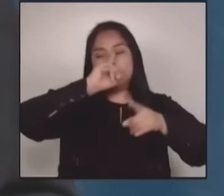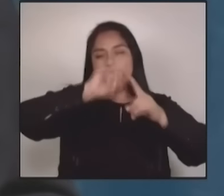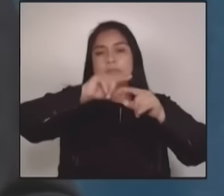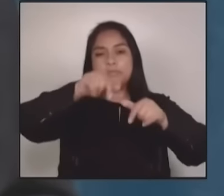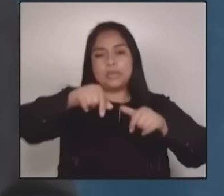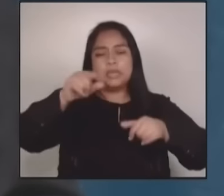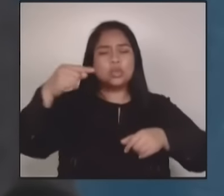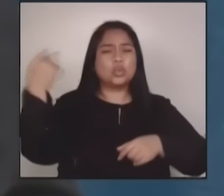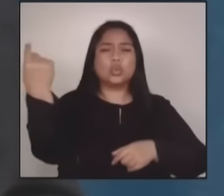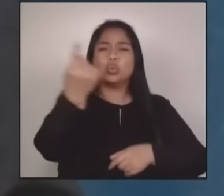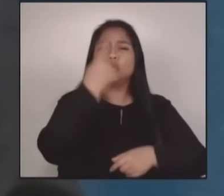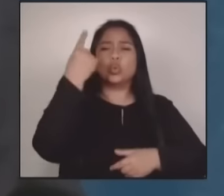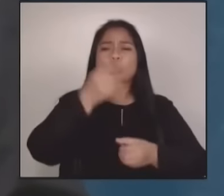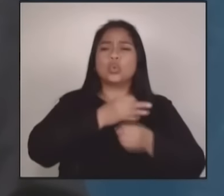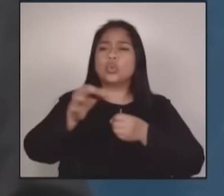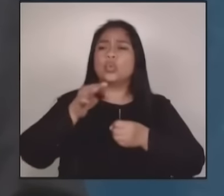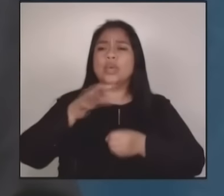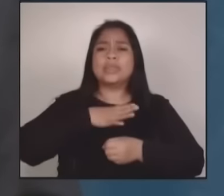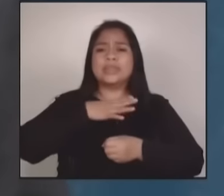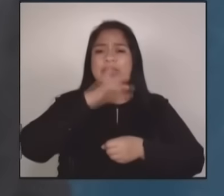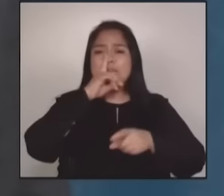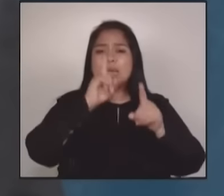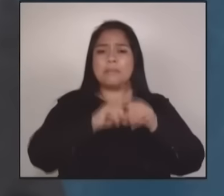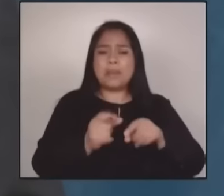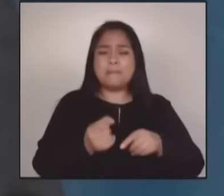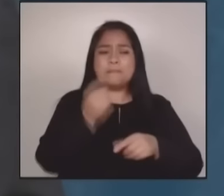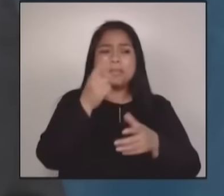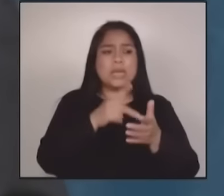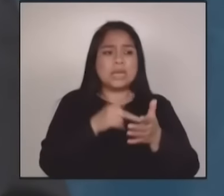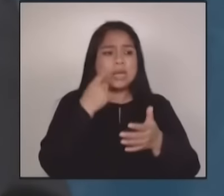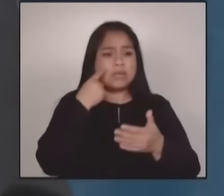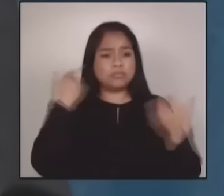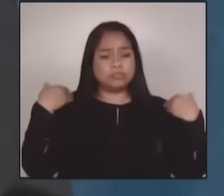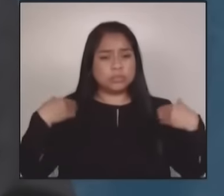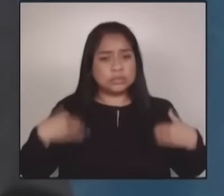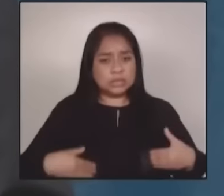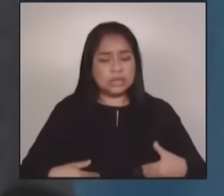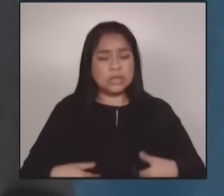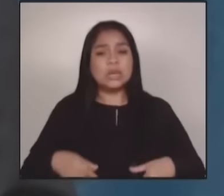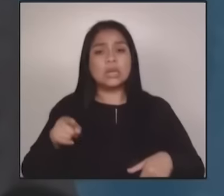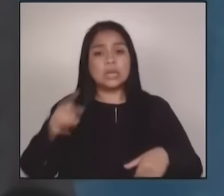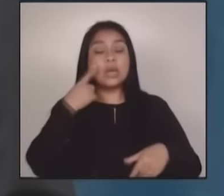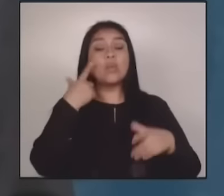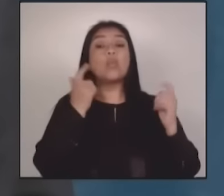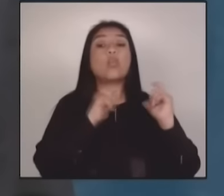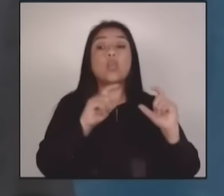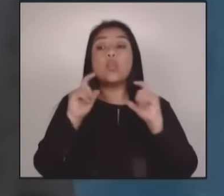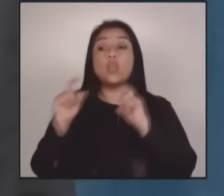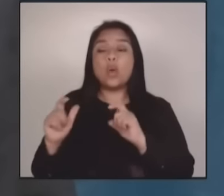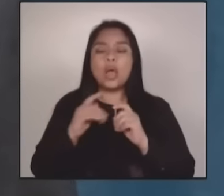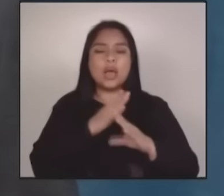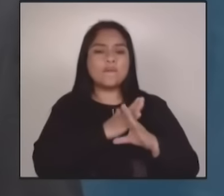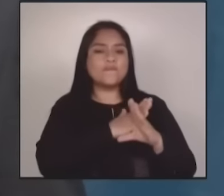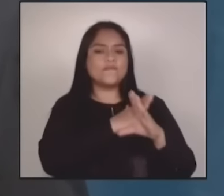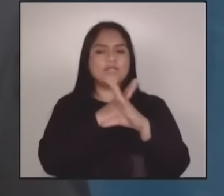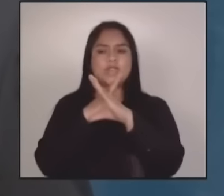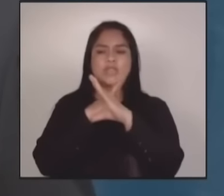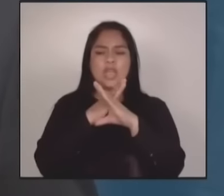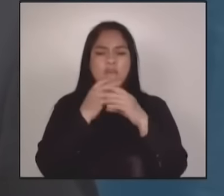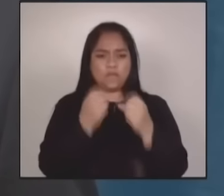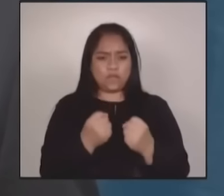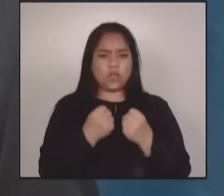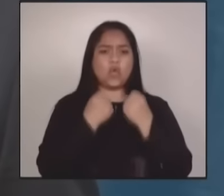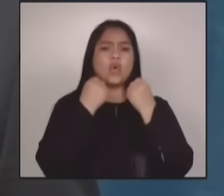un destino común como especie humana: salvaguardar, defender y fortalecer